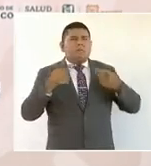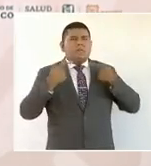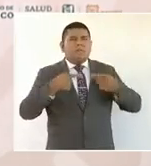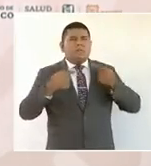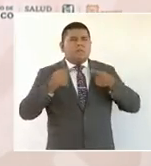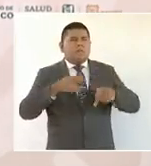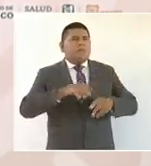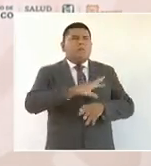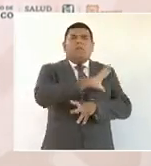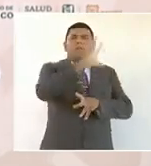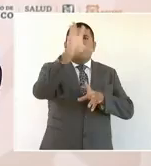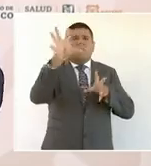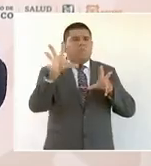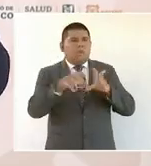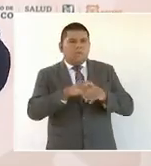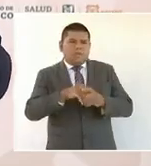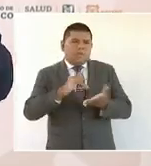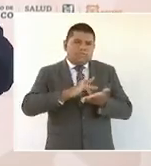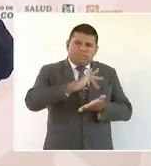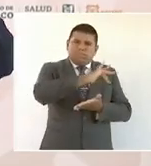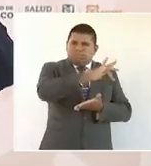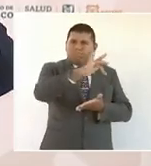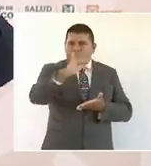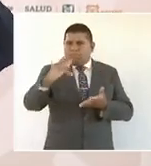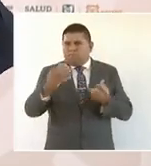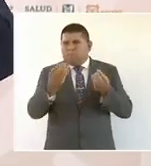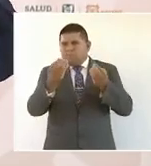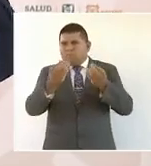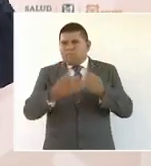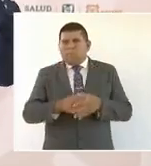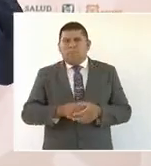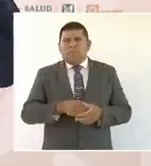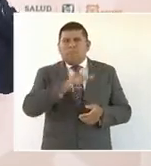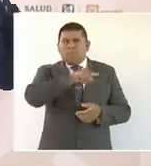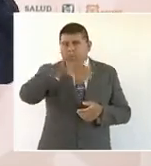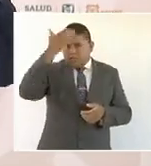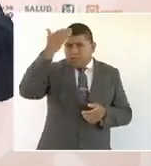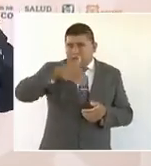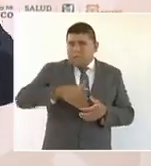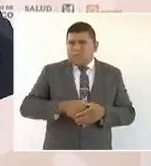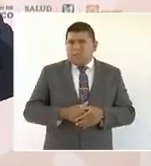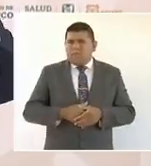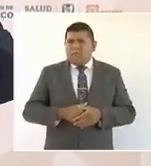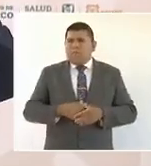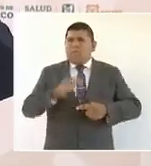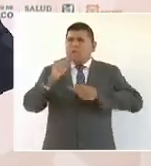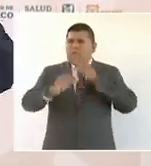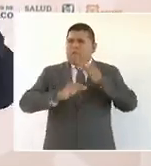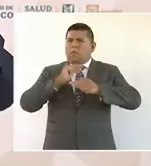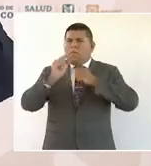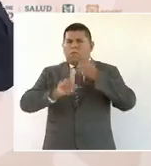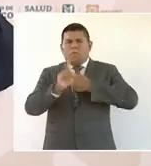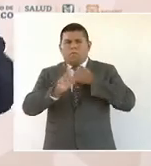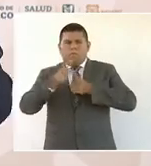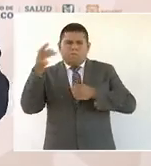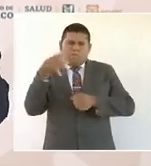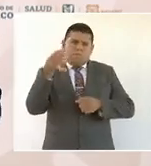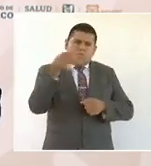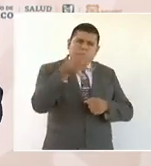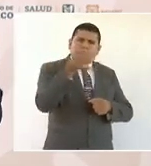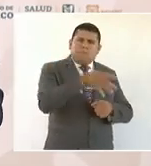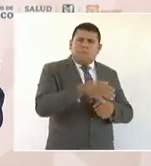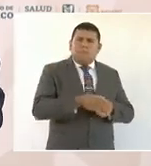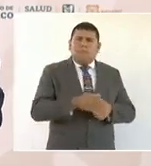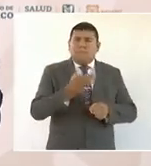sector salud. ¿Saben? Estamos saliendo adelante de